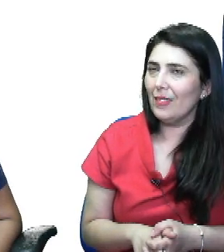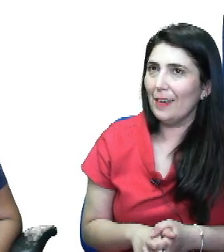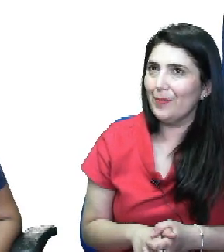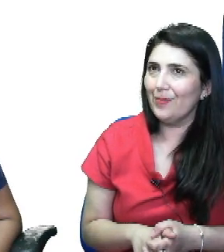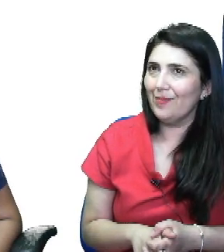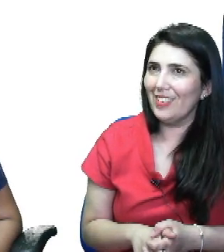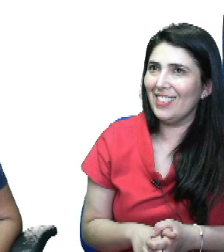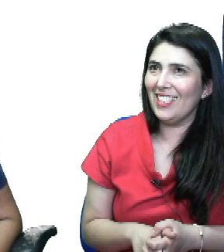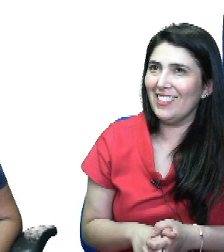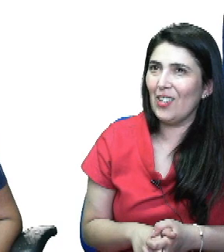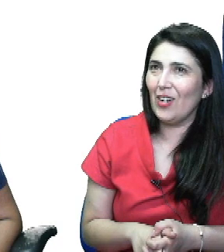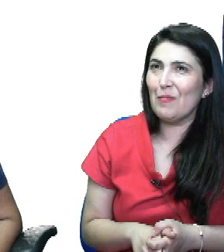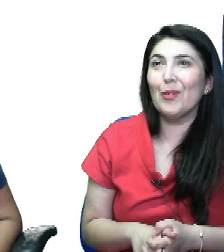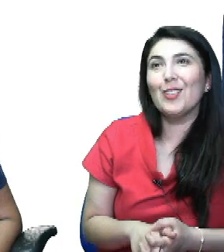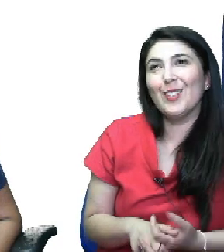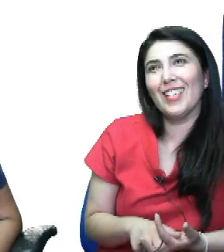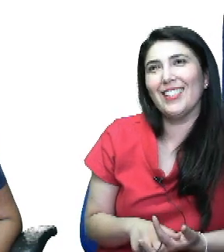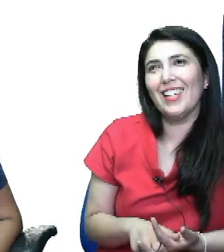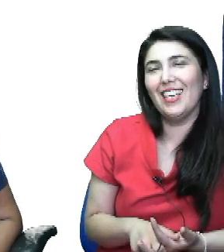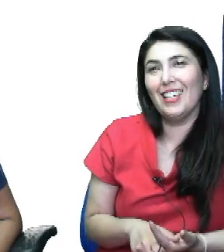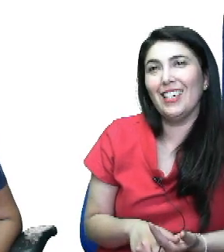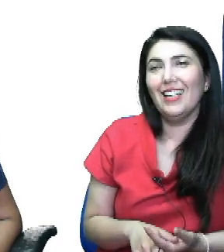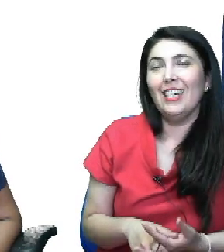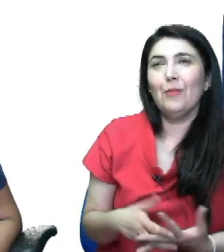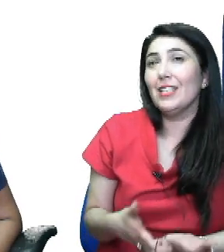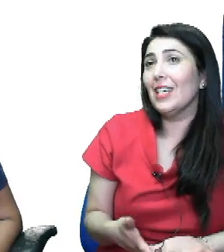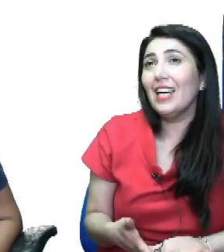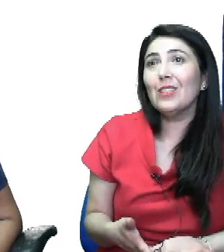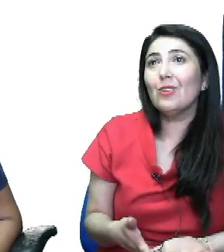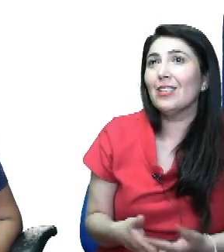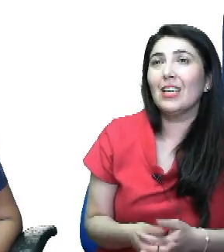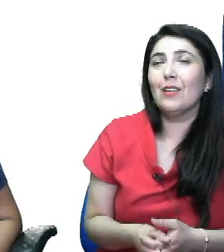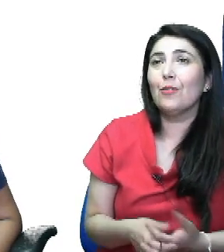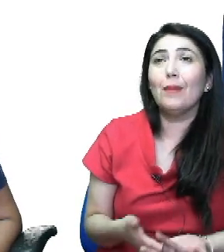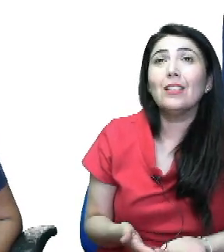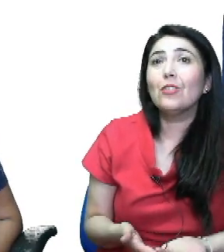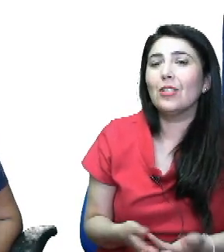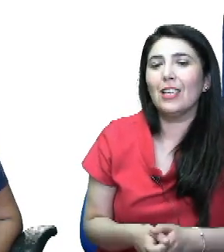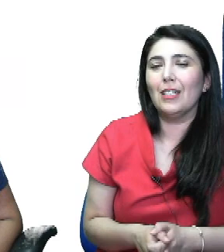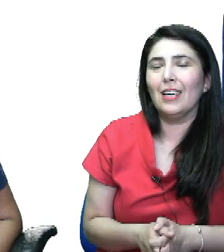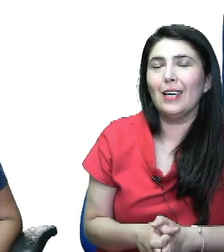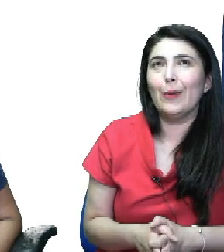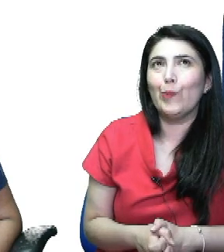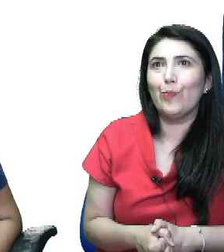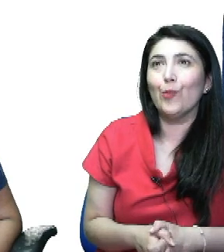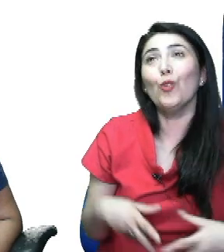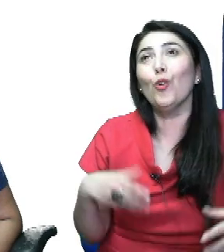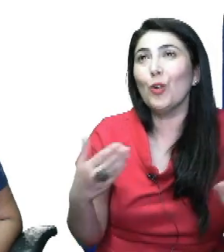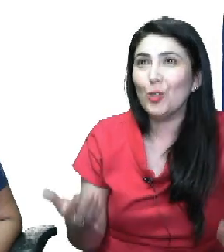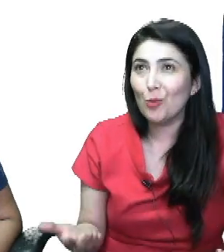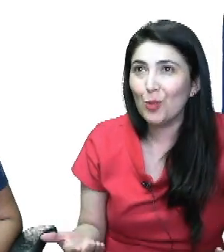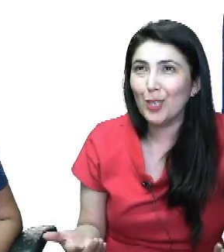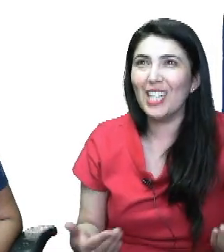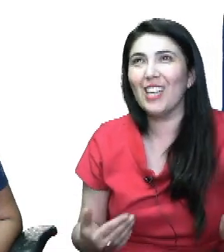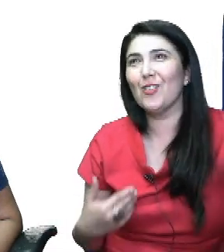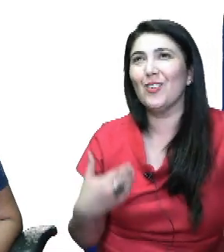como país. Así es, los animamos entonces a seguir investigando, a seguir formándose. Nos hubiera